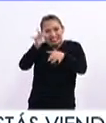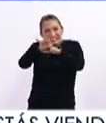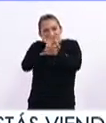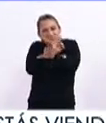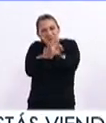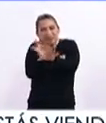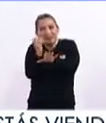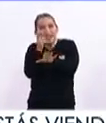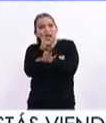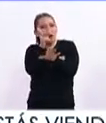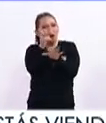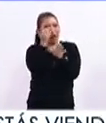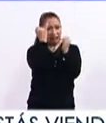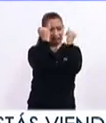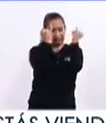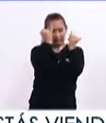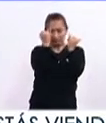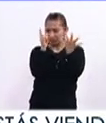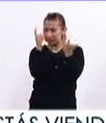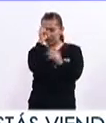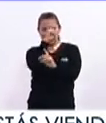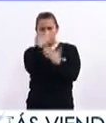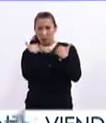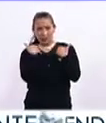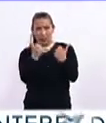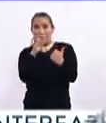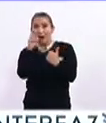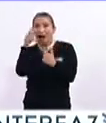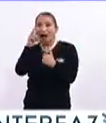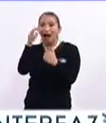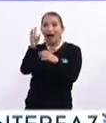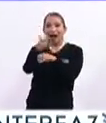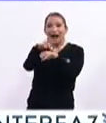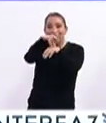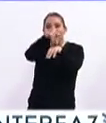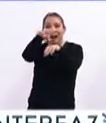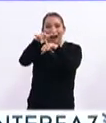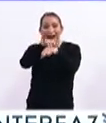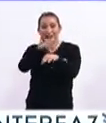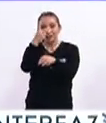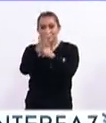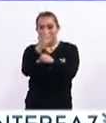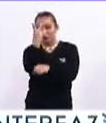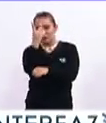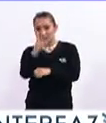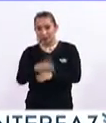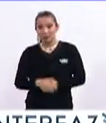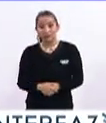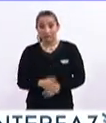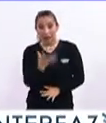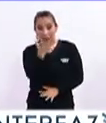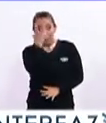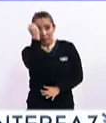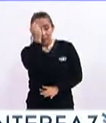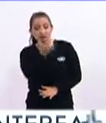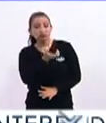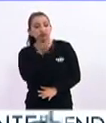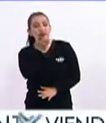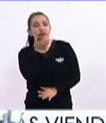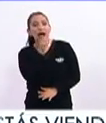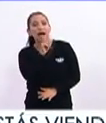tangible los conceptos abstractos o que difícilmente podíamos imaginar o ver en segunda dimensión. Aprendizaje